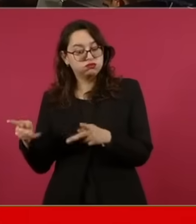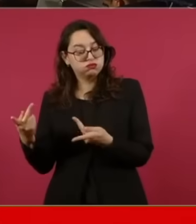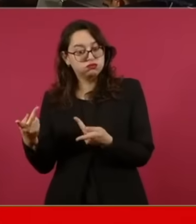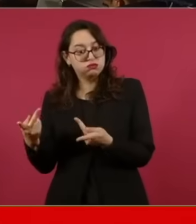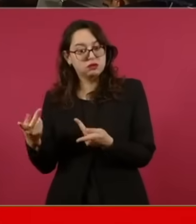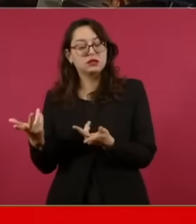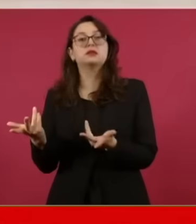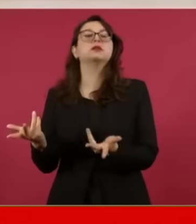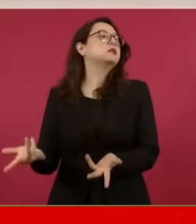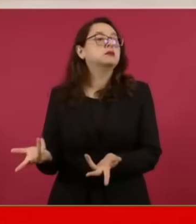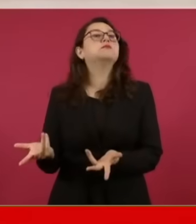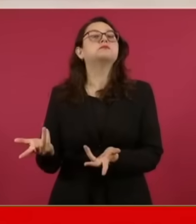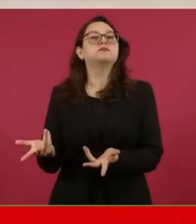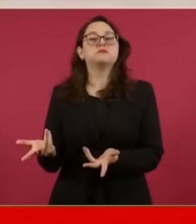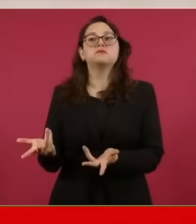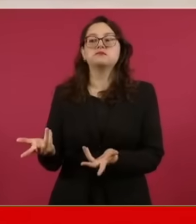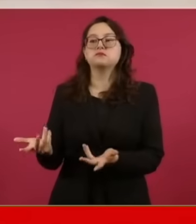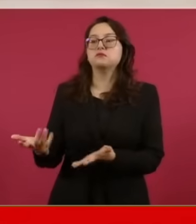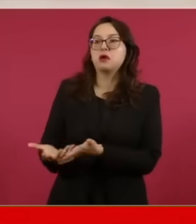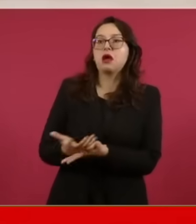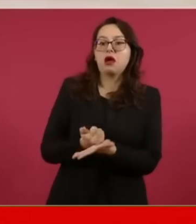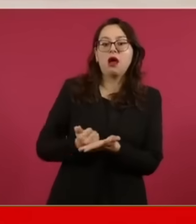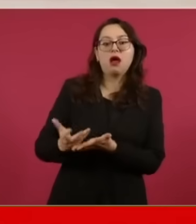con las nuevas exploraciones